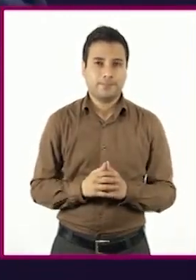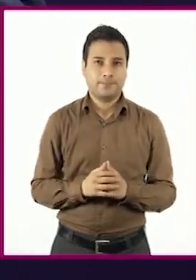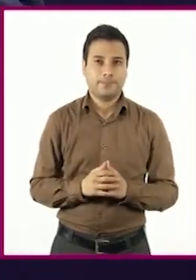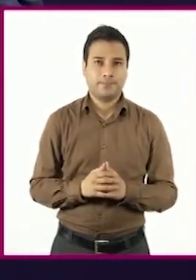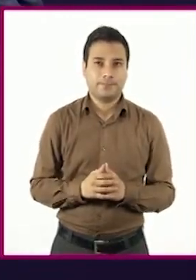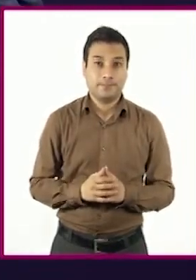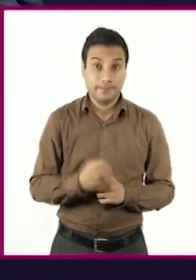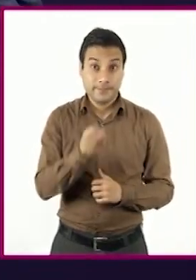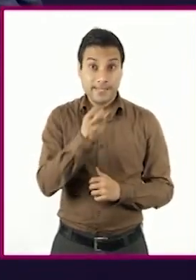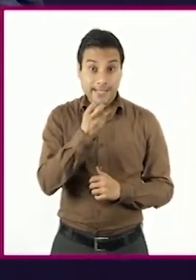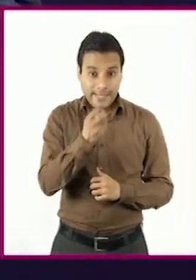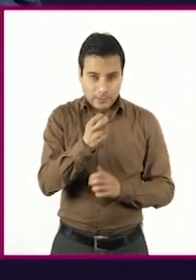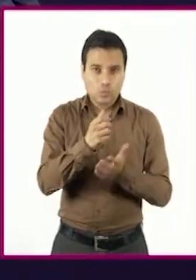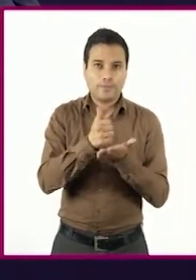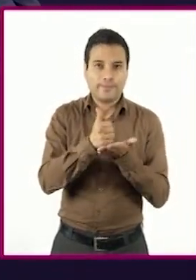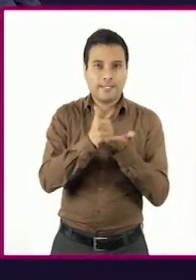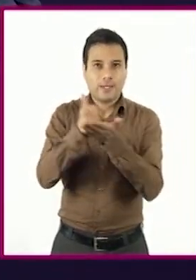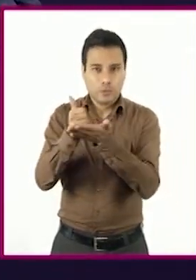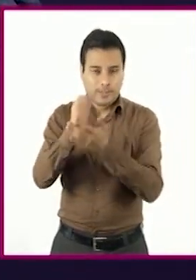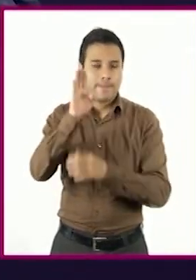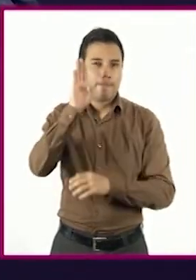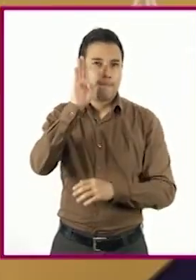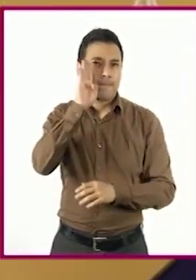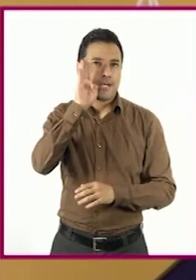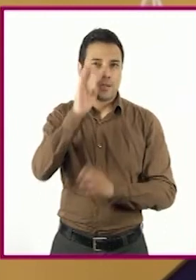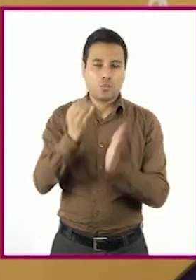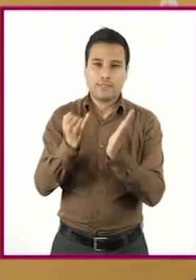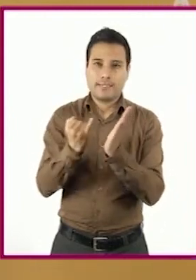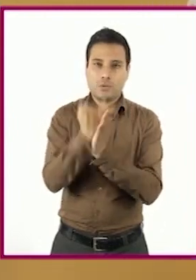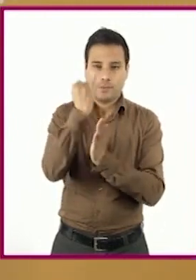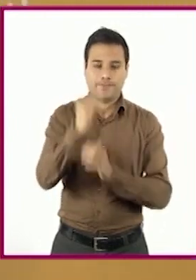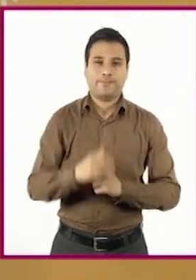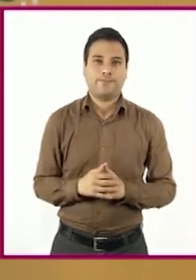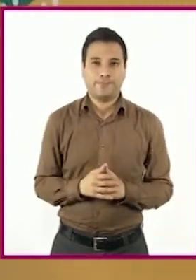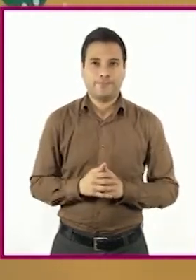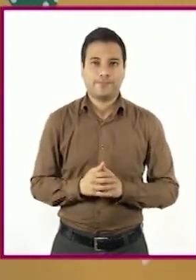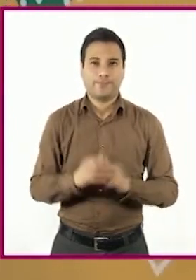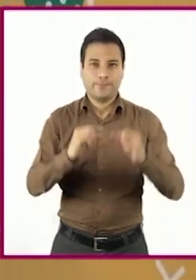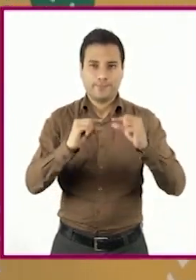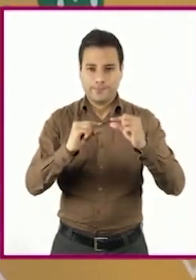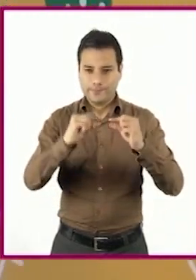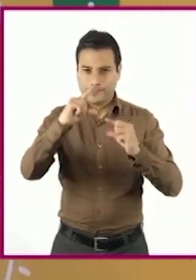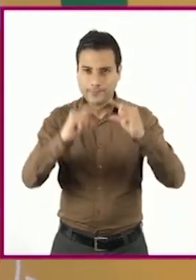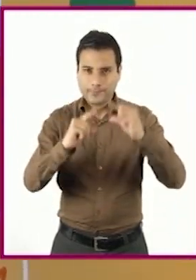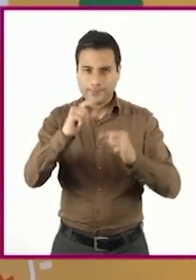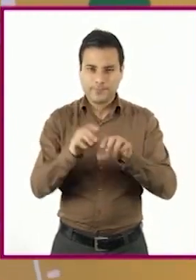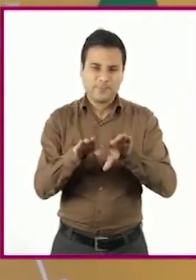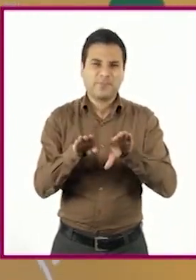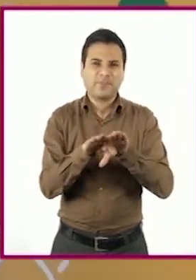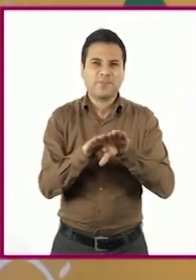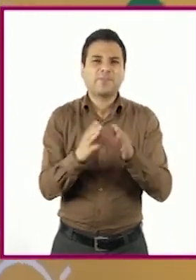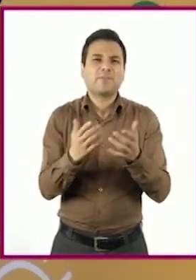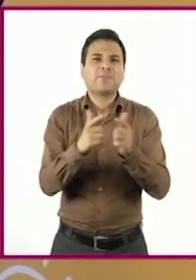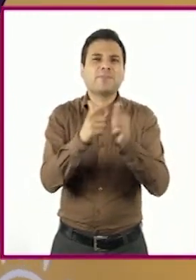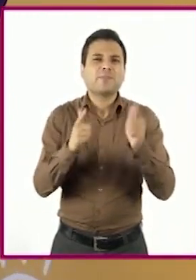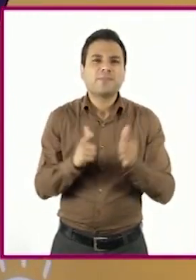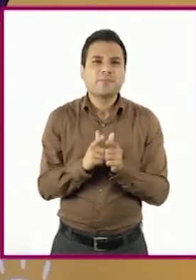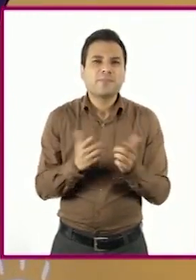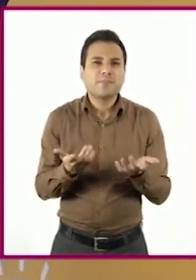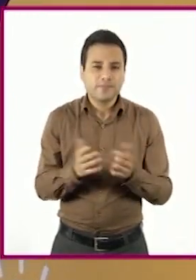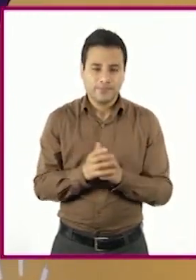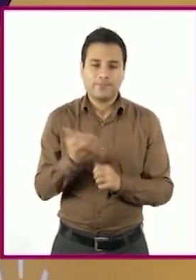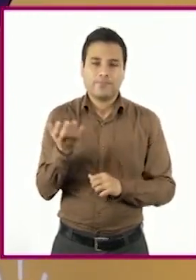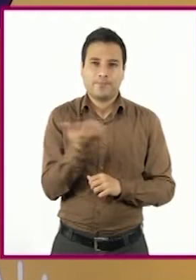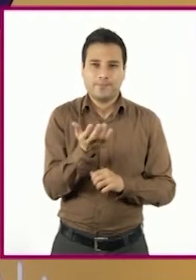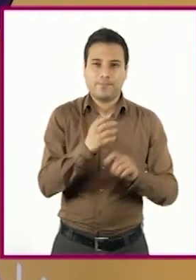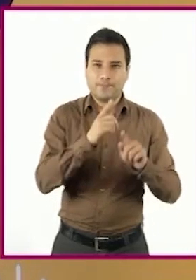le ayudarán a Bernardo a tomar una decisión. Para la gráfica de barras, las categorías son las acciones y la